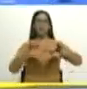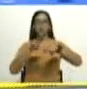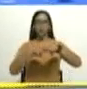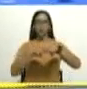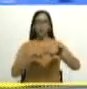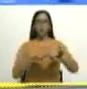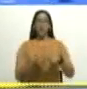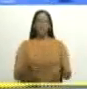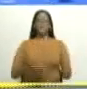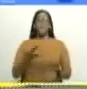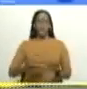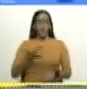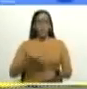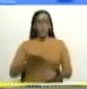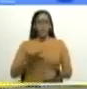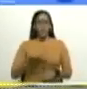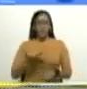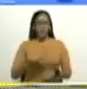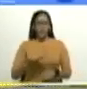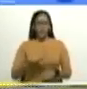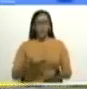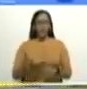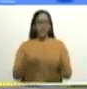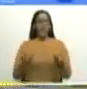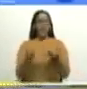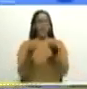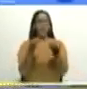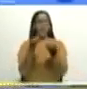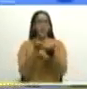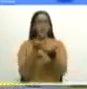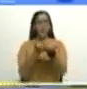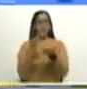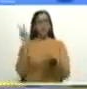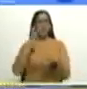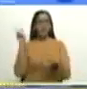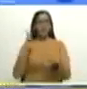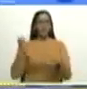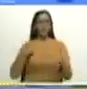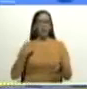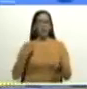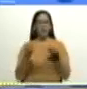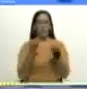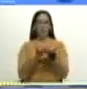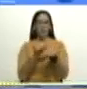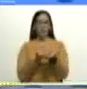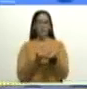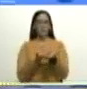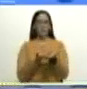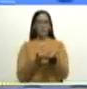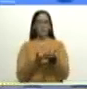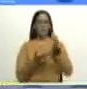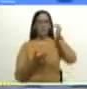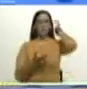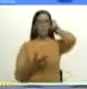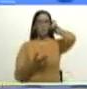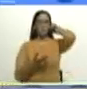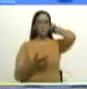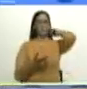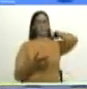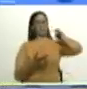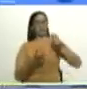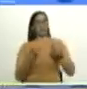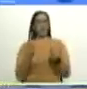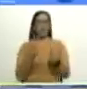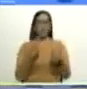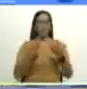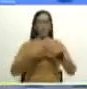Es un motor muy importante en la economía venezolana y en cualquier economía. Es un motor que va piano a